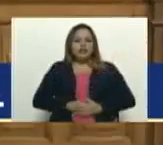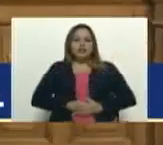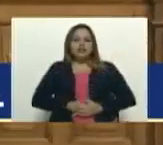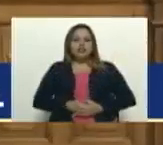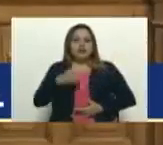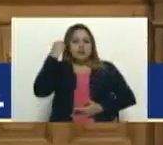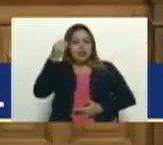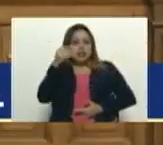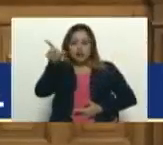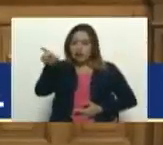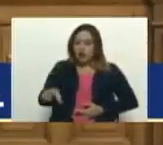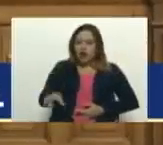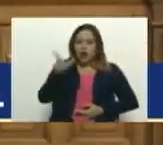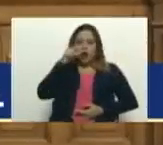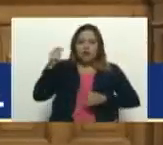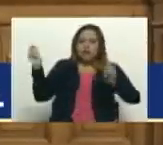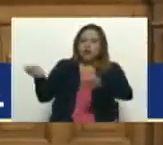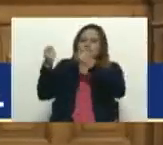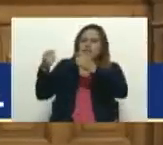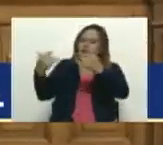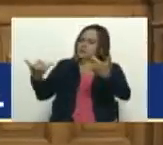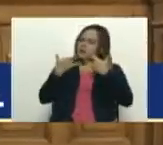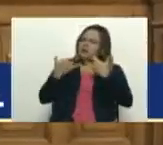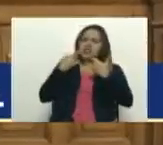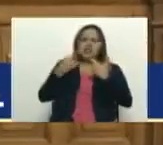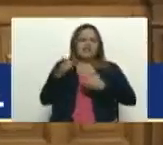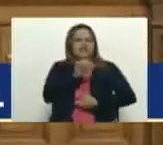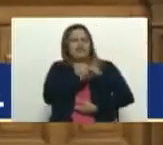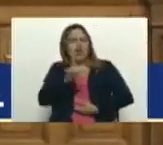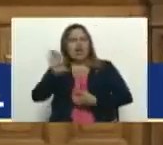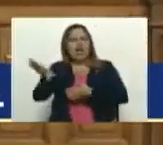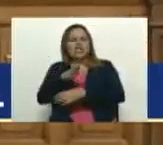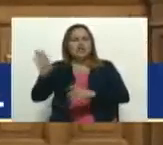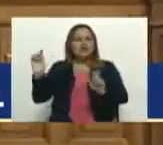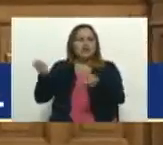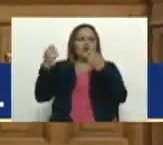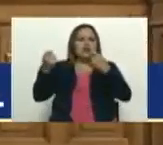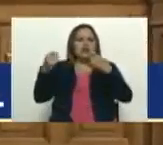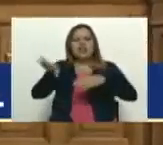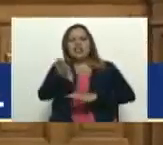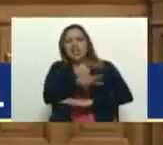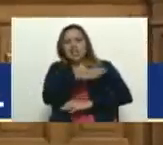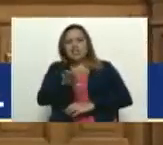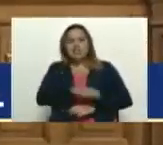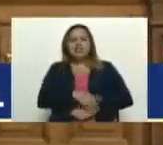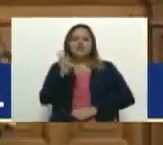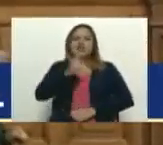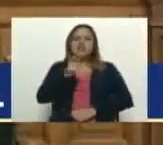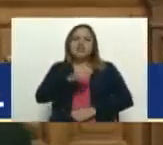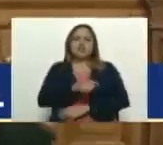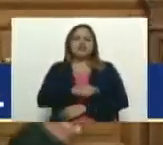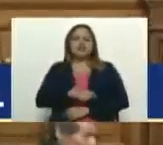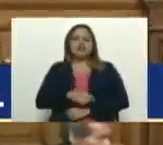considerado un cantante de protesta, él mismo insistió en que no era una canción protesta, sino una canción necesaria.